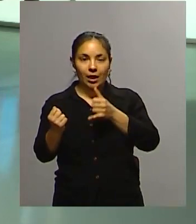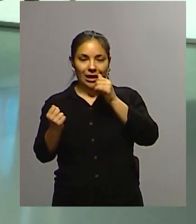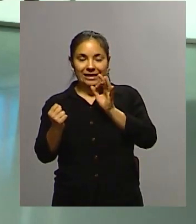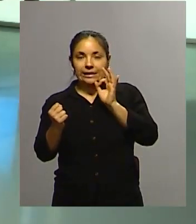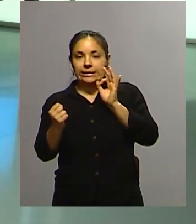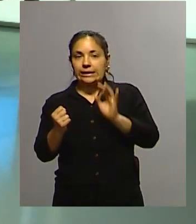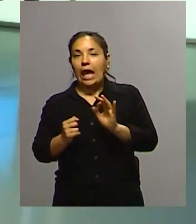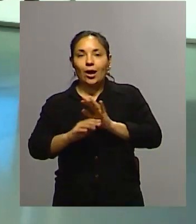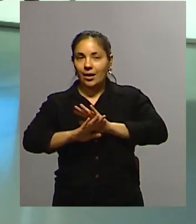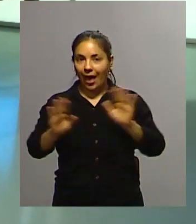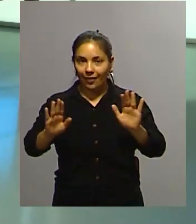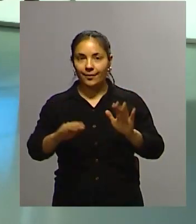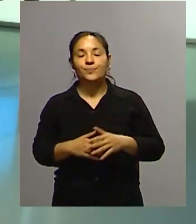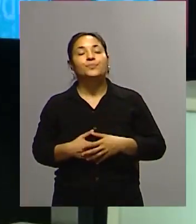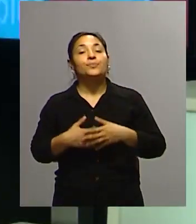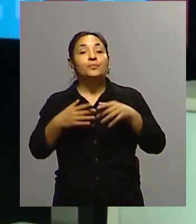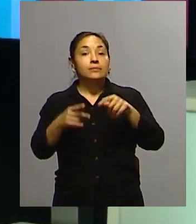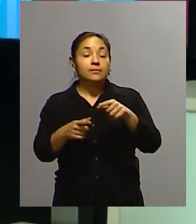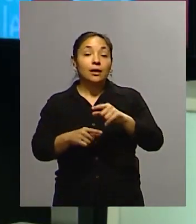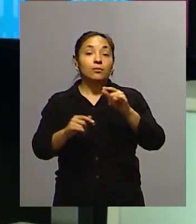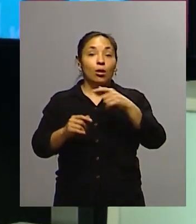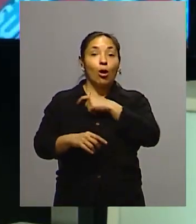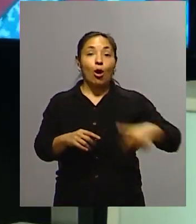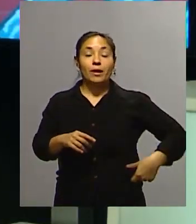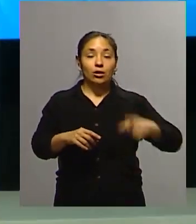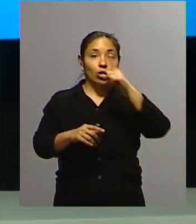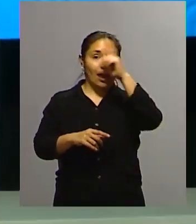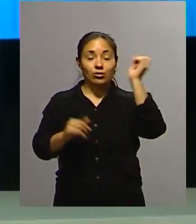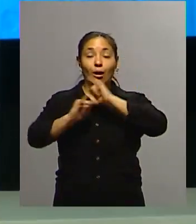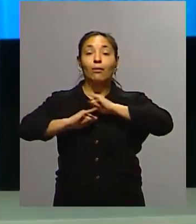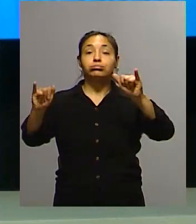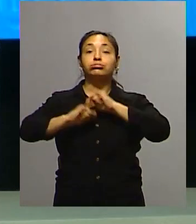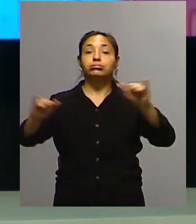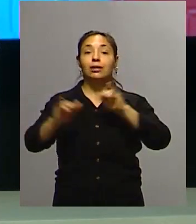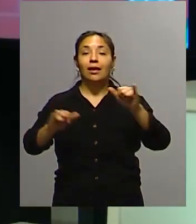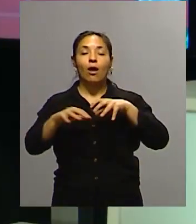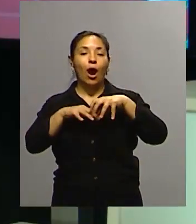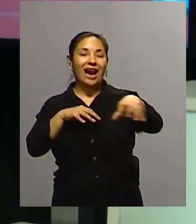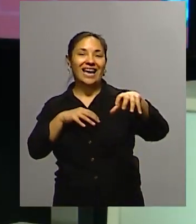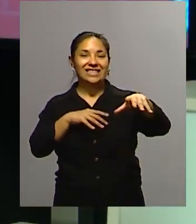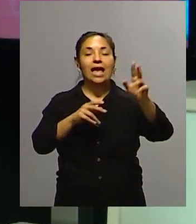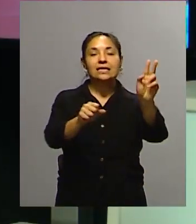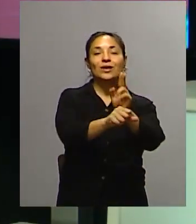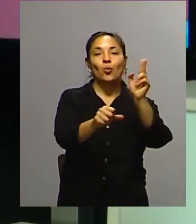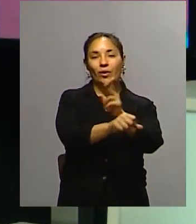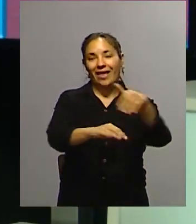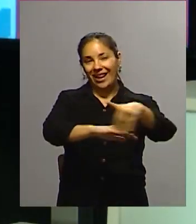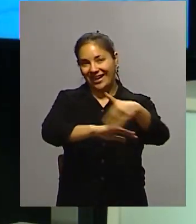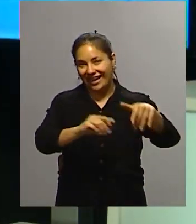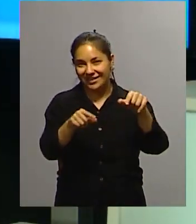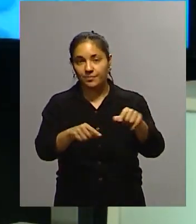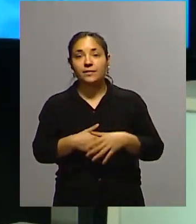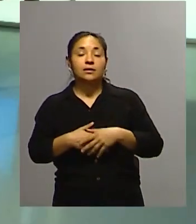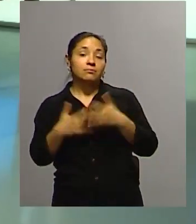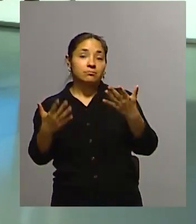digamos, dándolo a conocer y mucho el Gobierno Nacional a través de la Agencia de Seguridad Vial, y en el cual el compromiso es que la gente